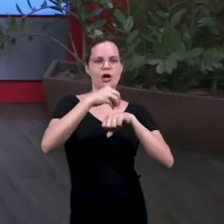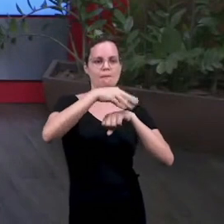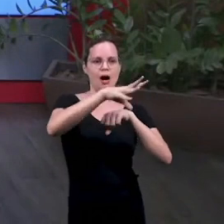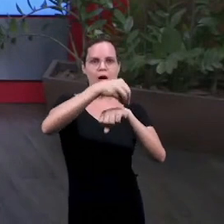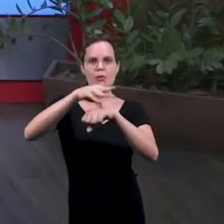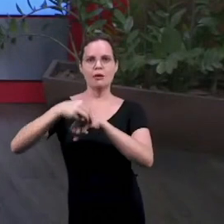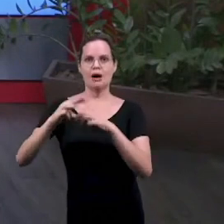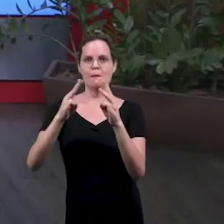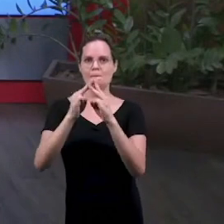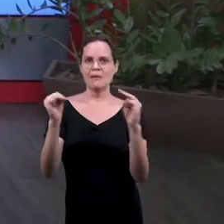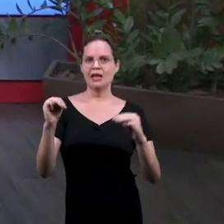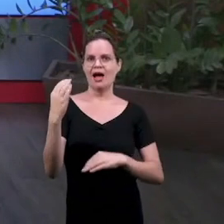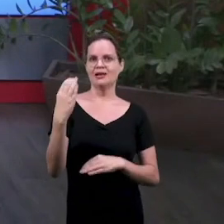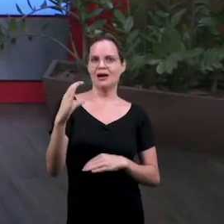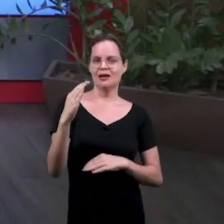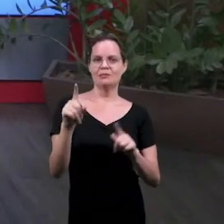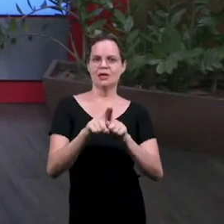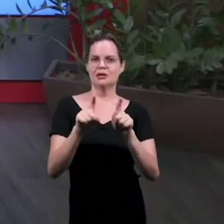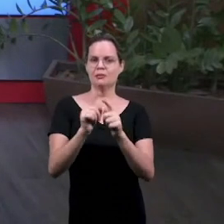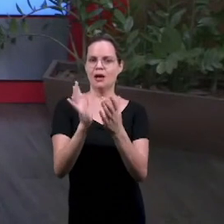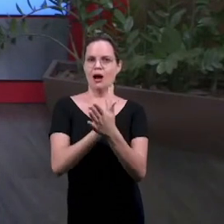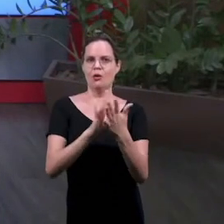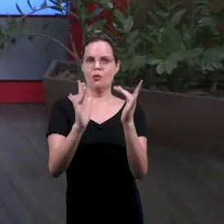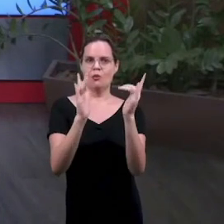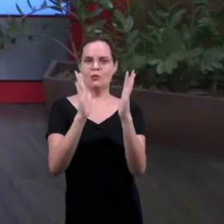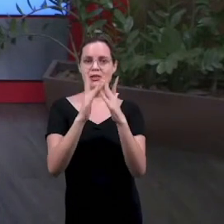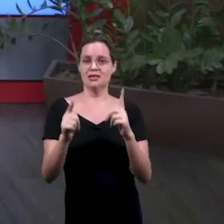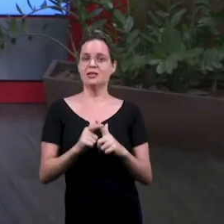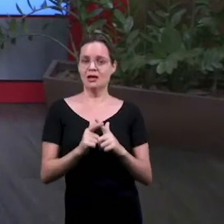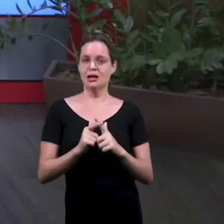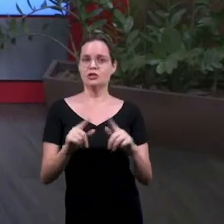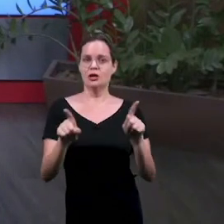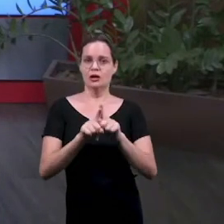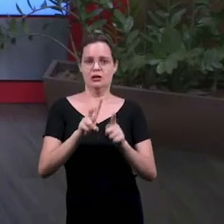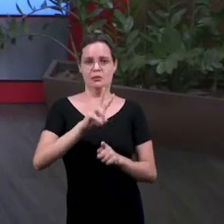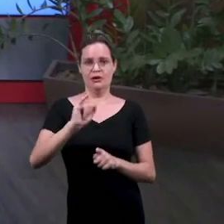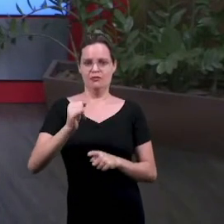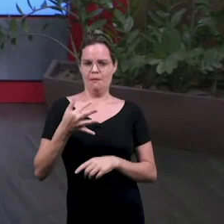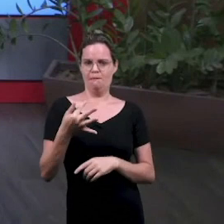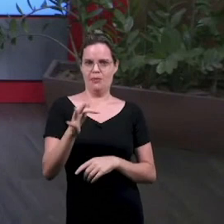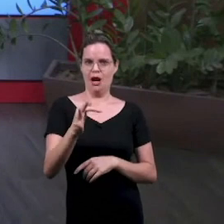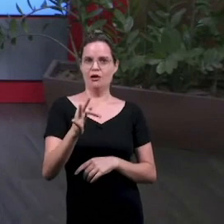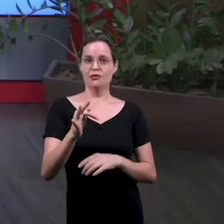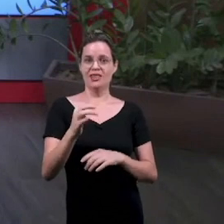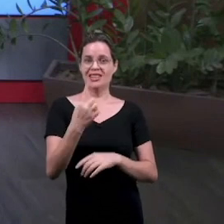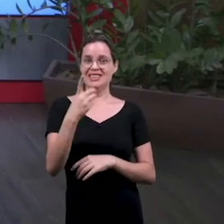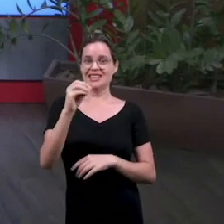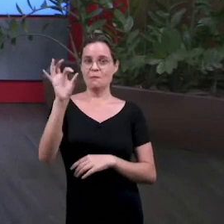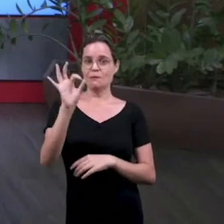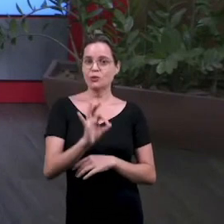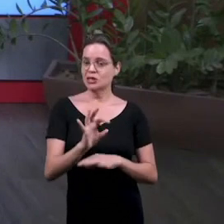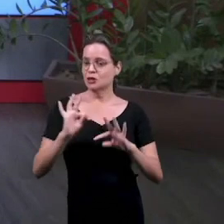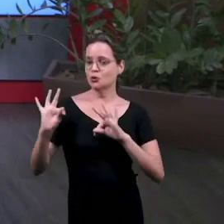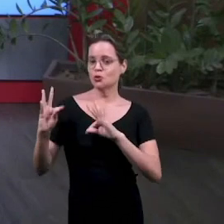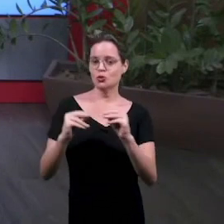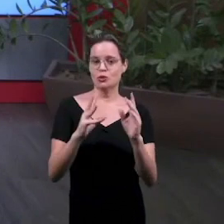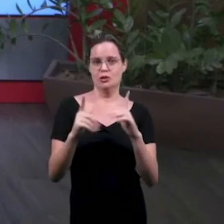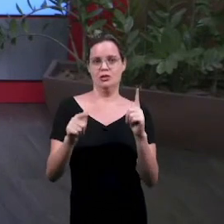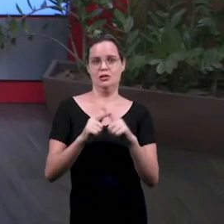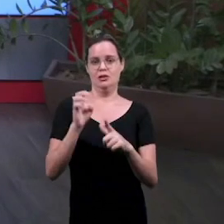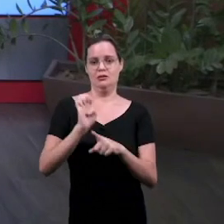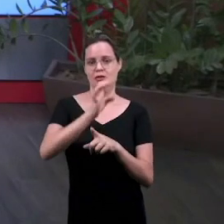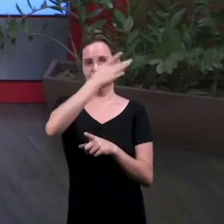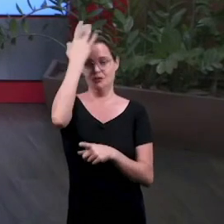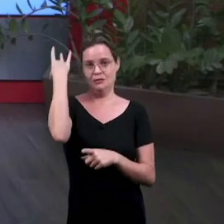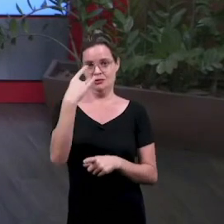producción del Manaim de Carapiña y de algunos templos que van a abastecer 100% de las iglesias de Espíritu Santo